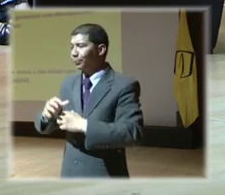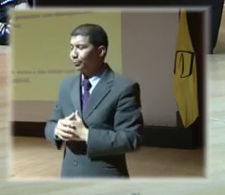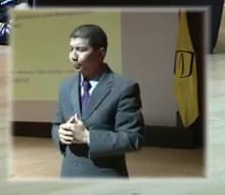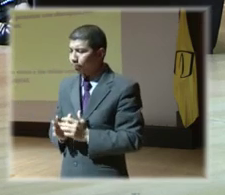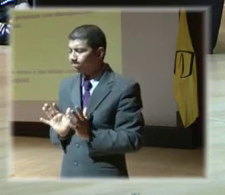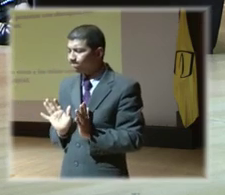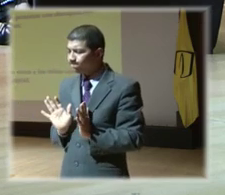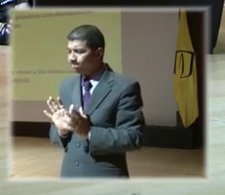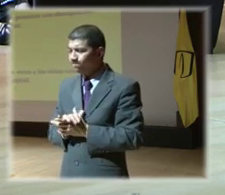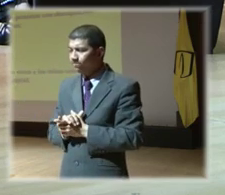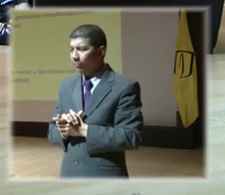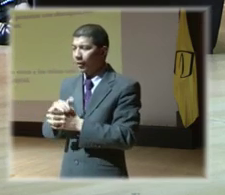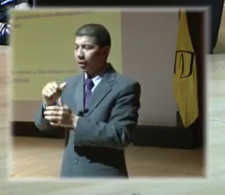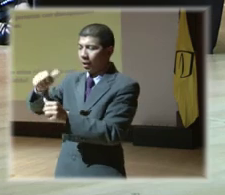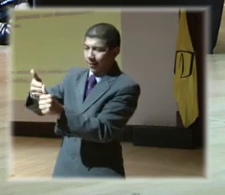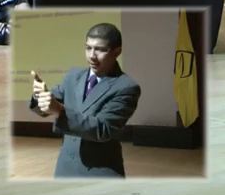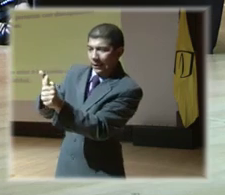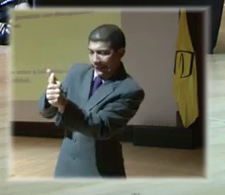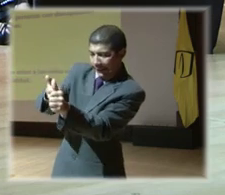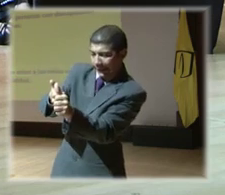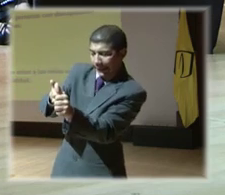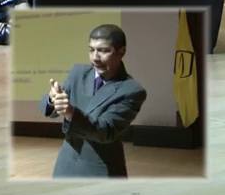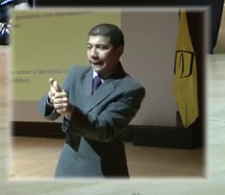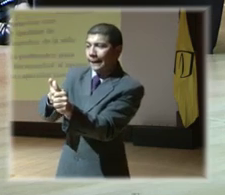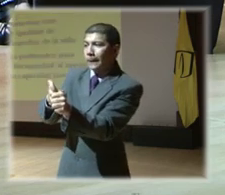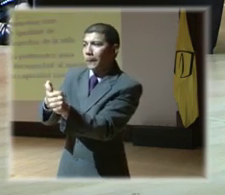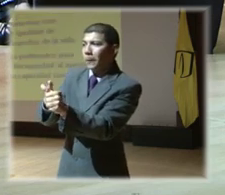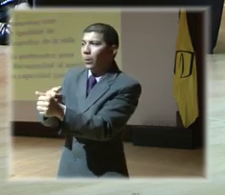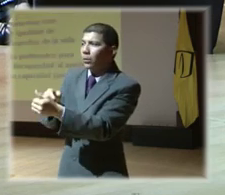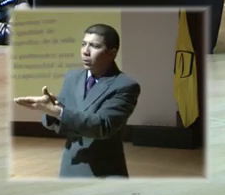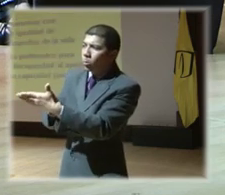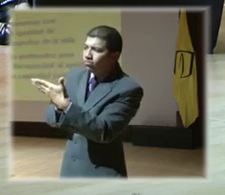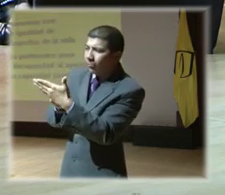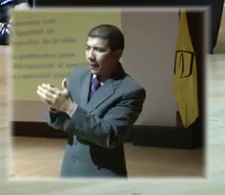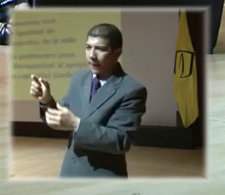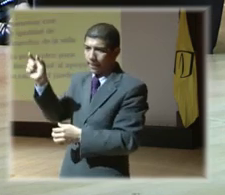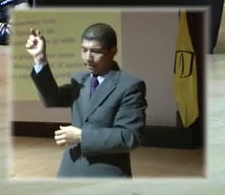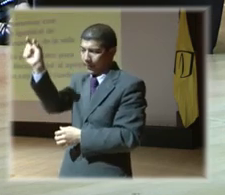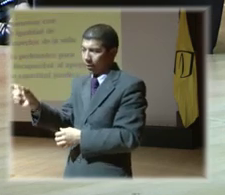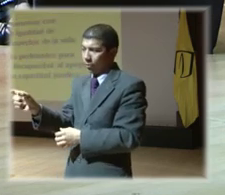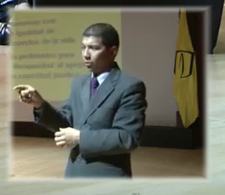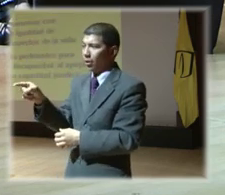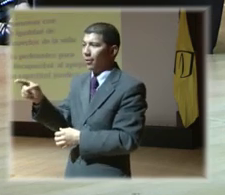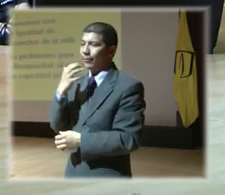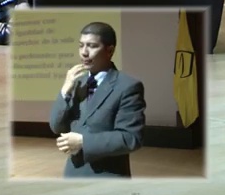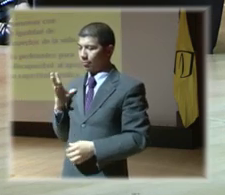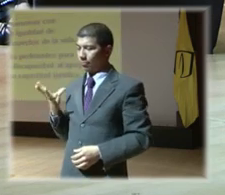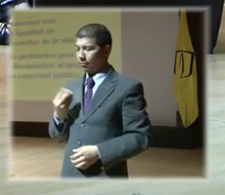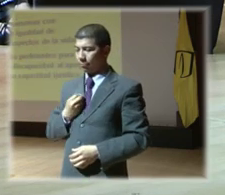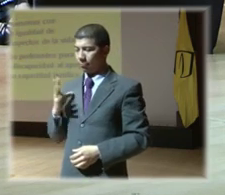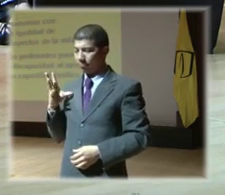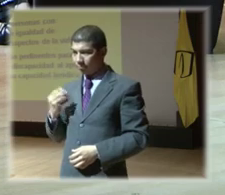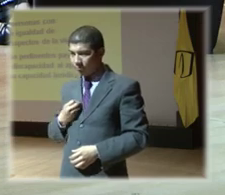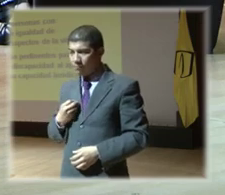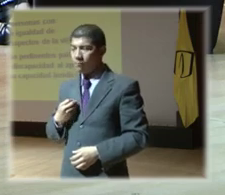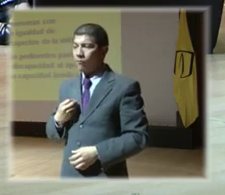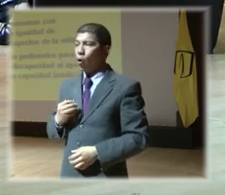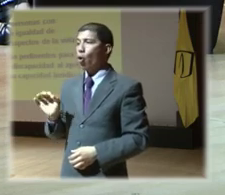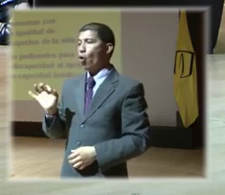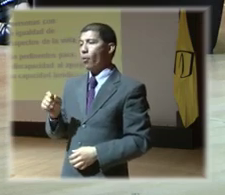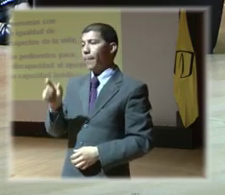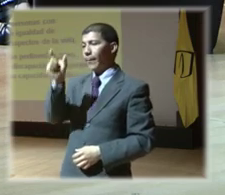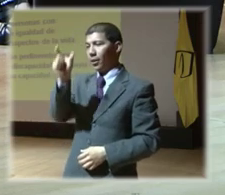digamos las intersecciones que se puede ver entre personas trans, por ejemplo, y personas con